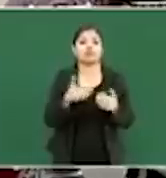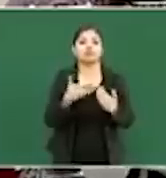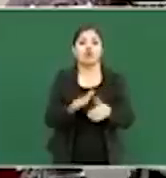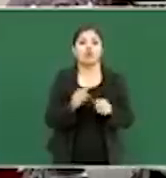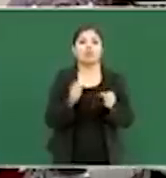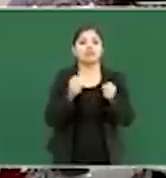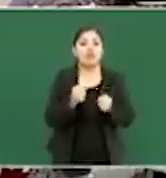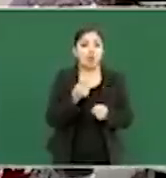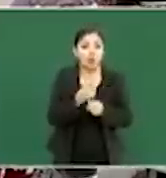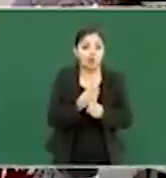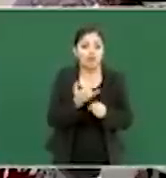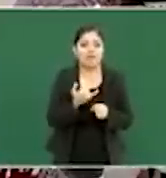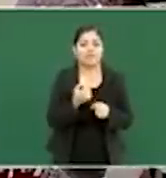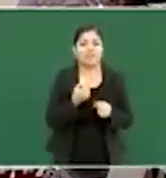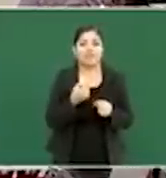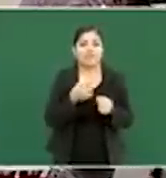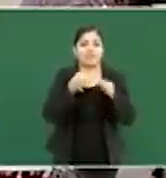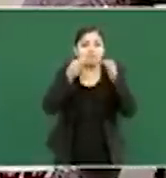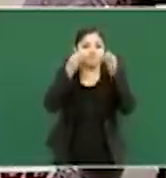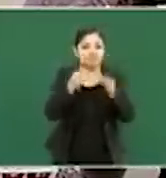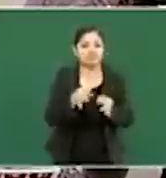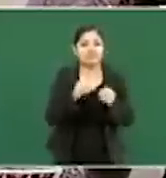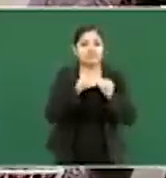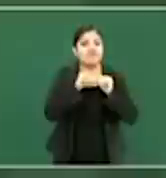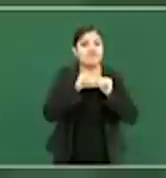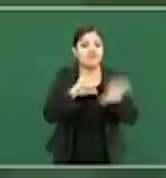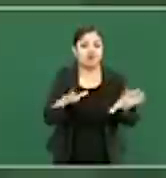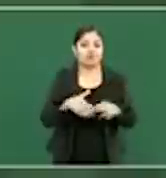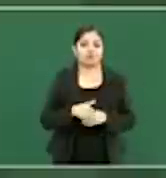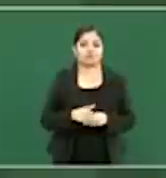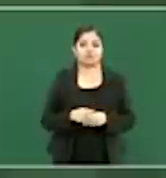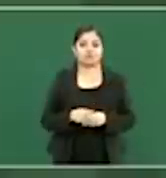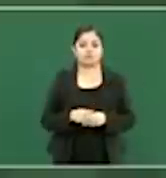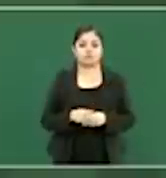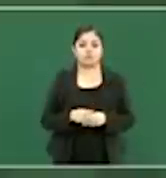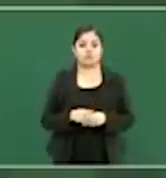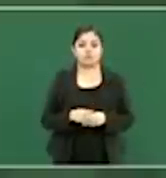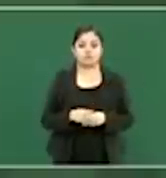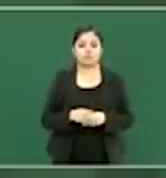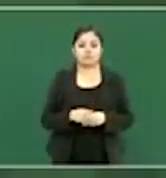discursos oficiales. Eso por un lado. Pues sí,